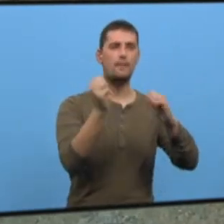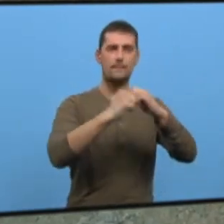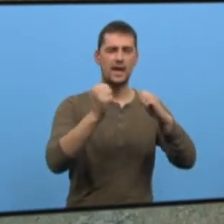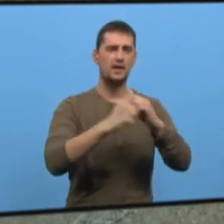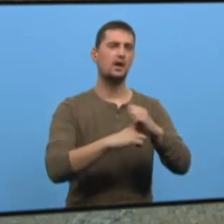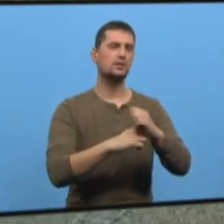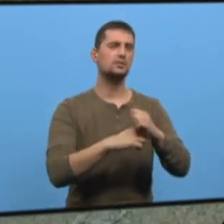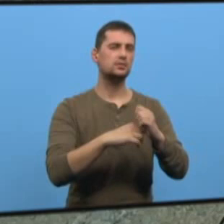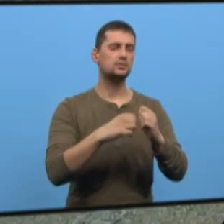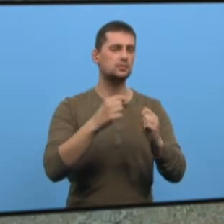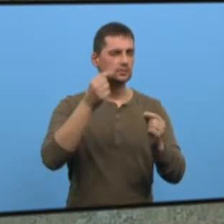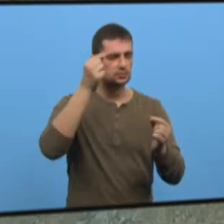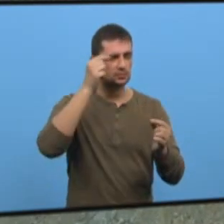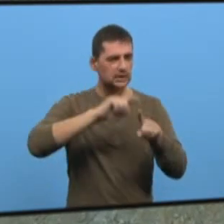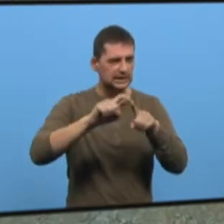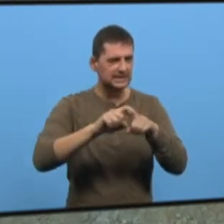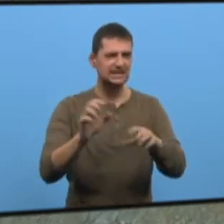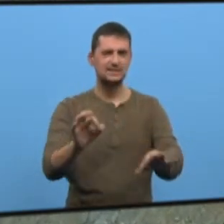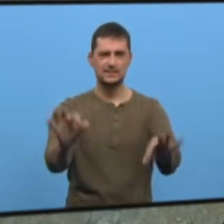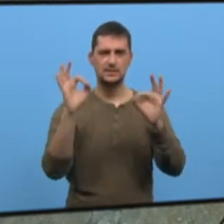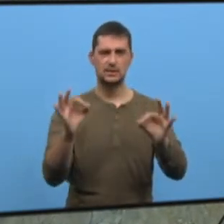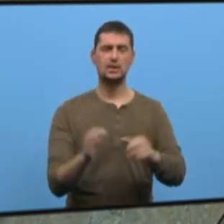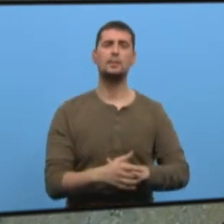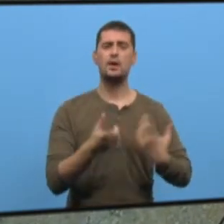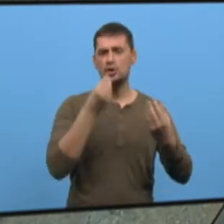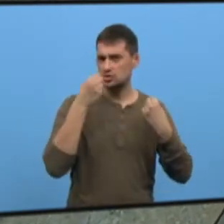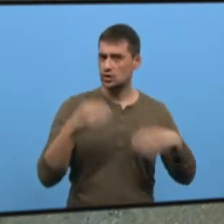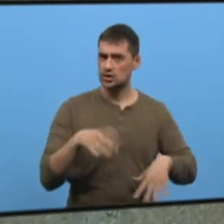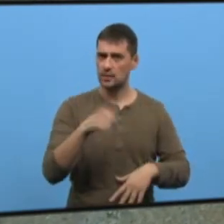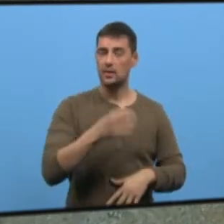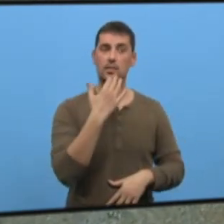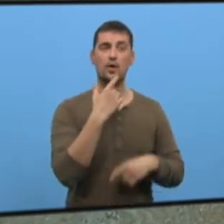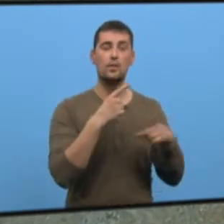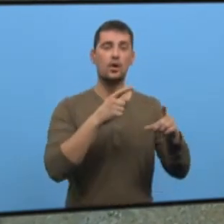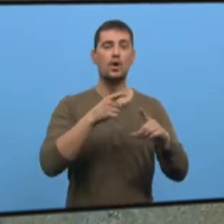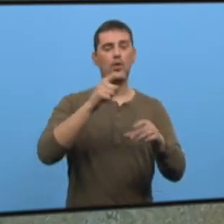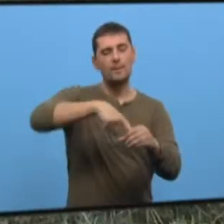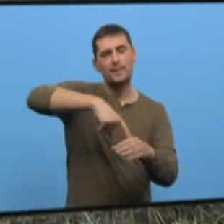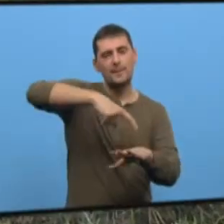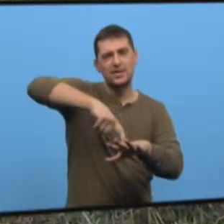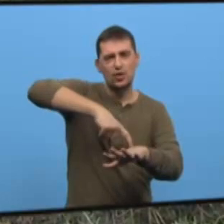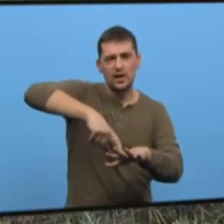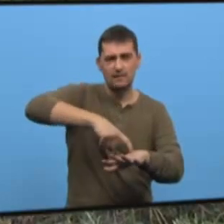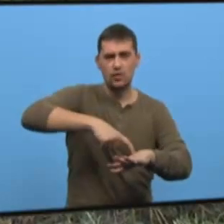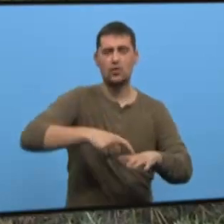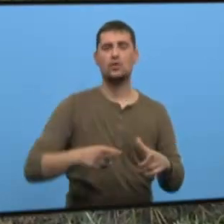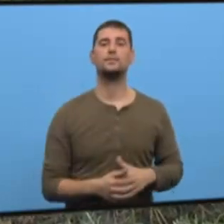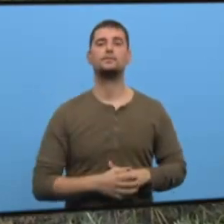con características especiales y adas históricas como ag calzadas